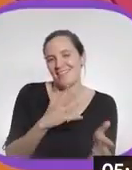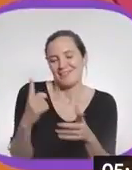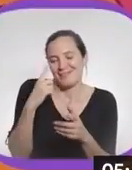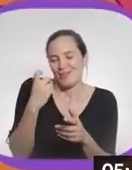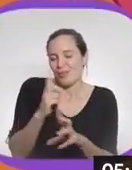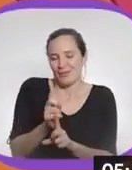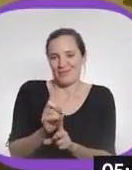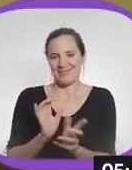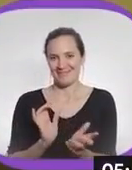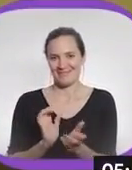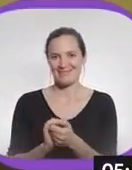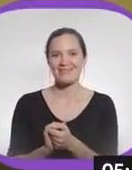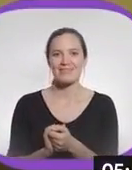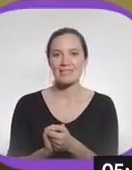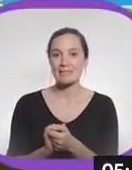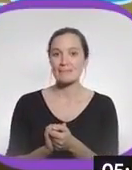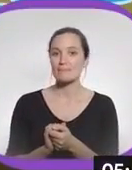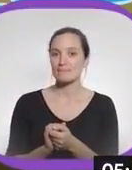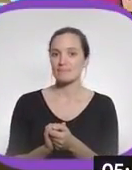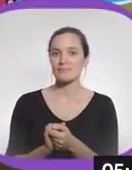los estribos.